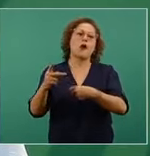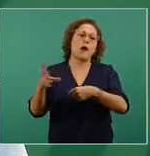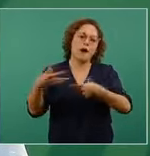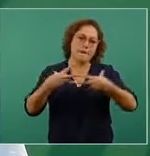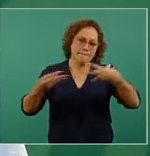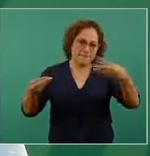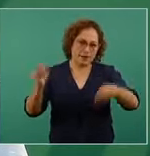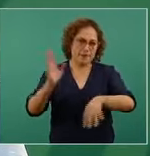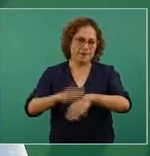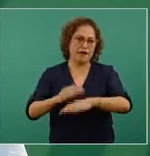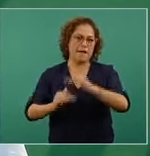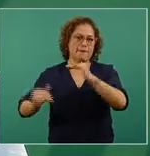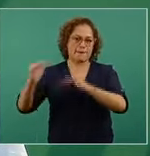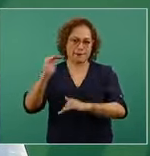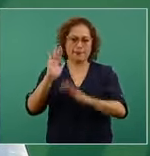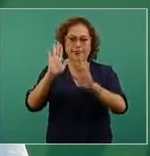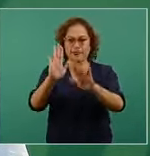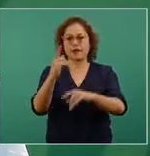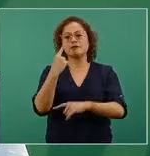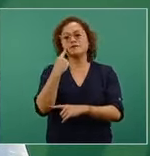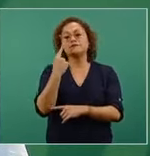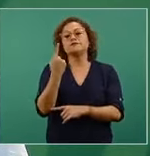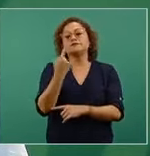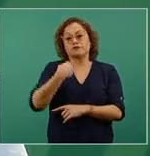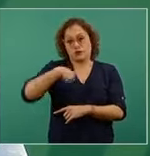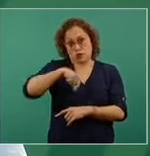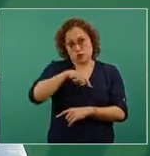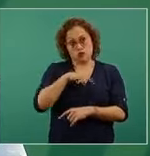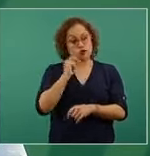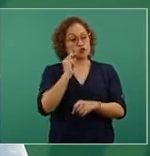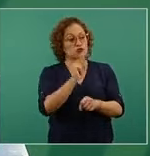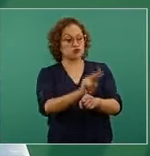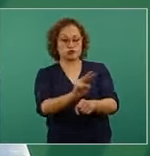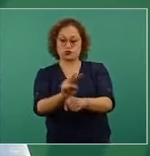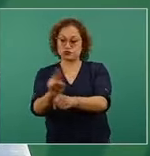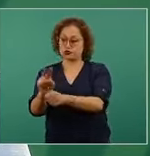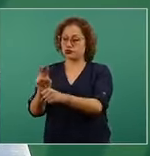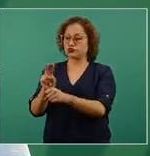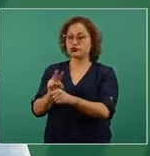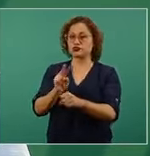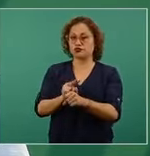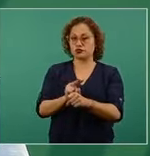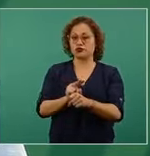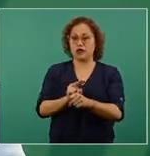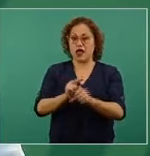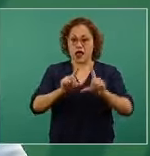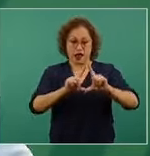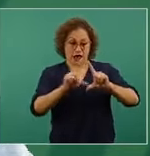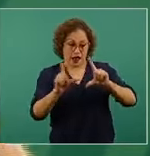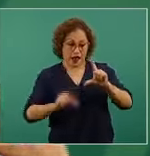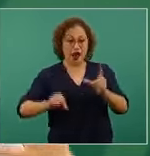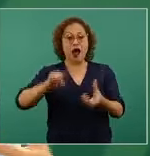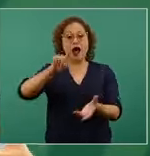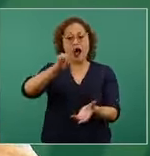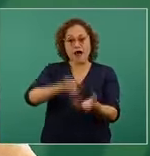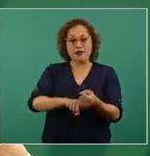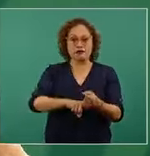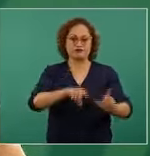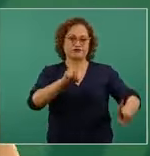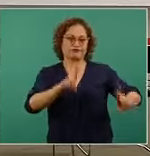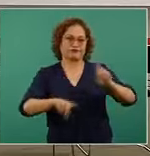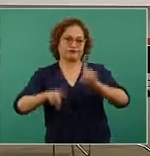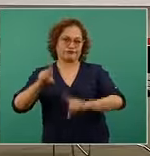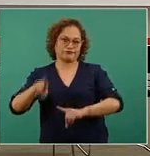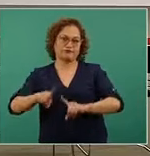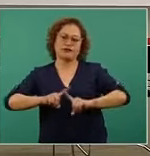hemos observado que el panorama epidemiológico es como un mosaico en el país es decir no lo mismo que se presenta en el